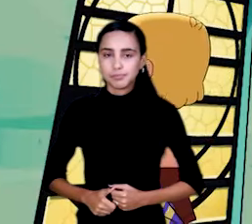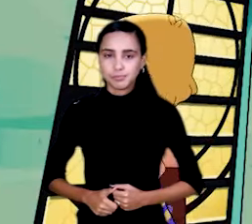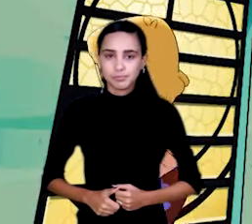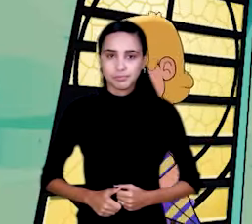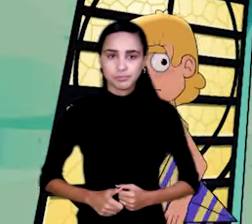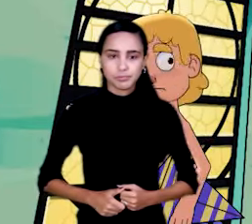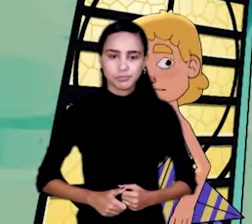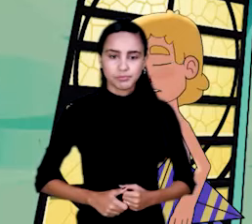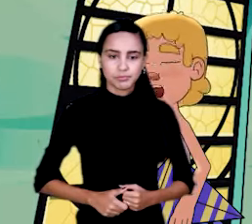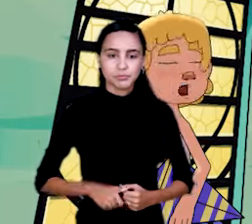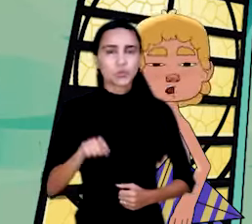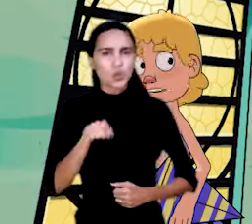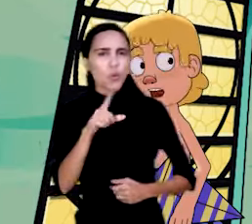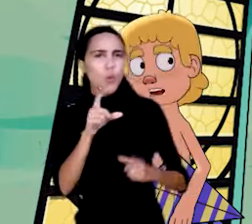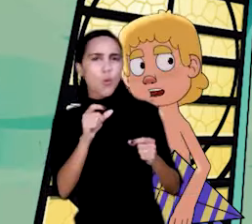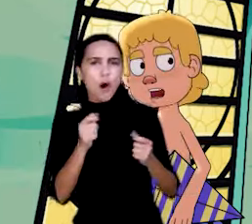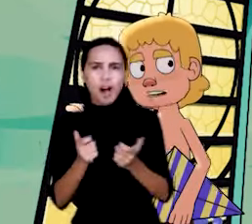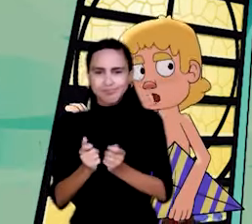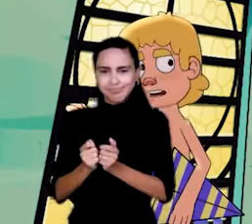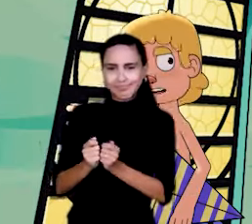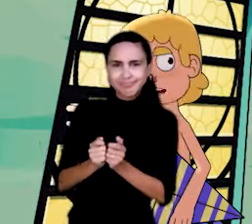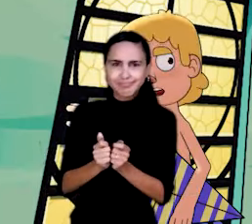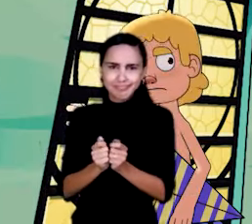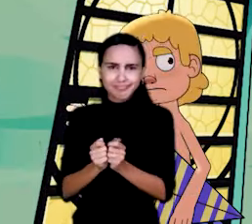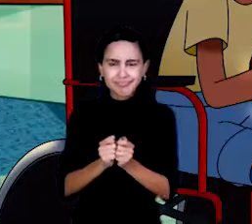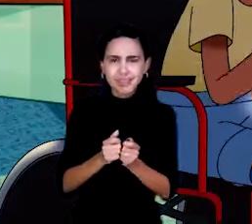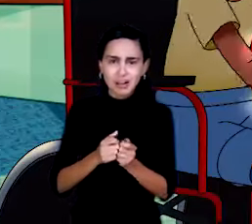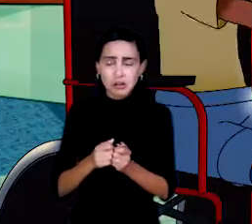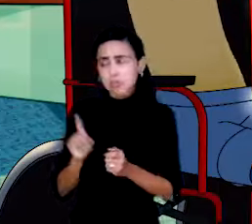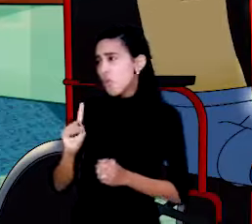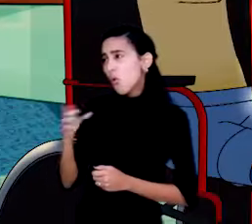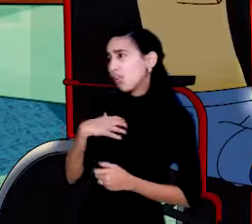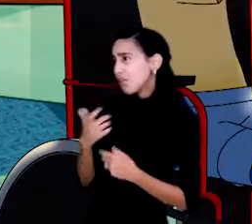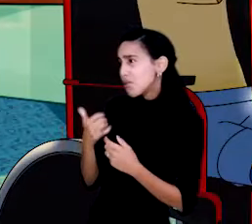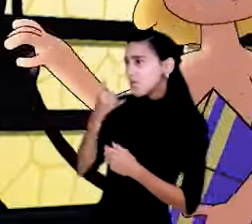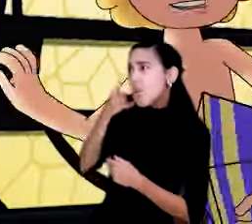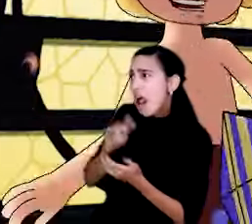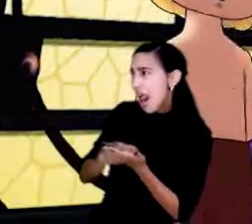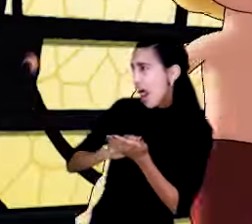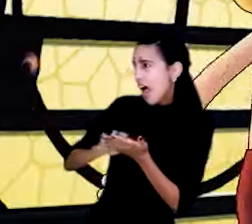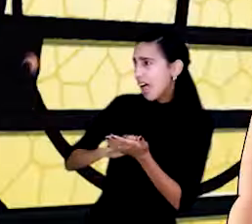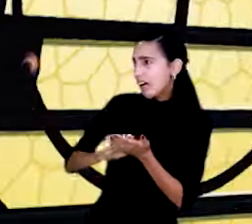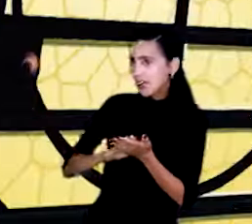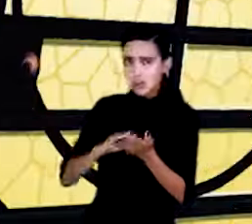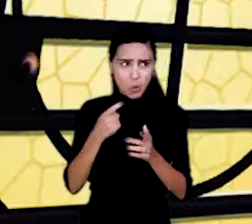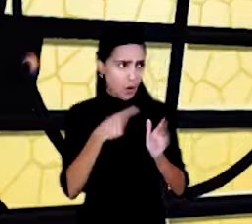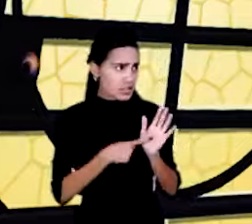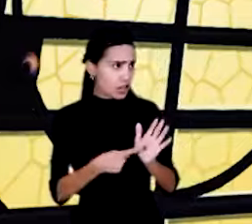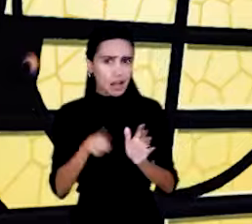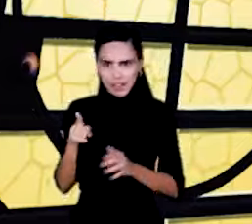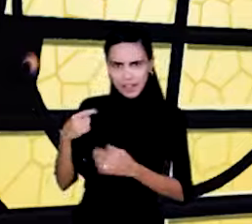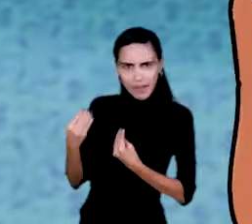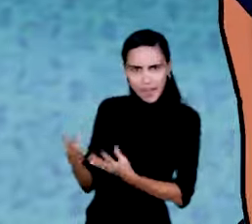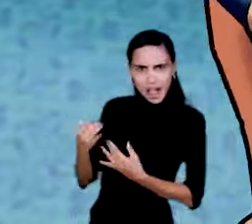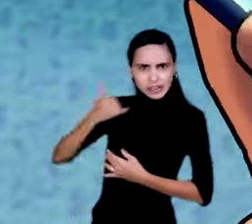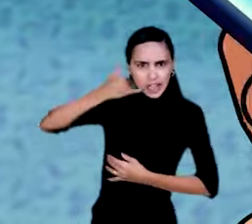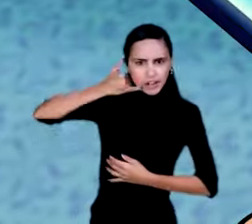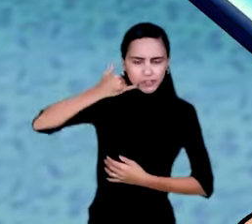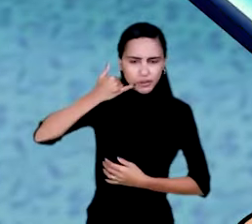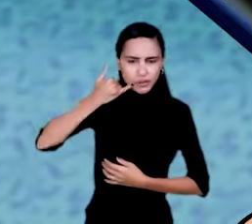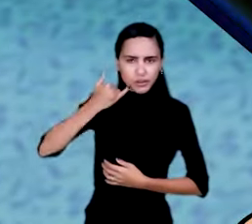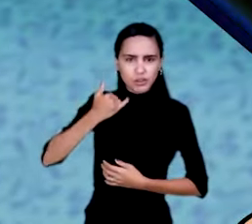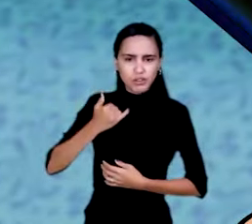¿Tú has jugado Minecraft? No, no, yo no tengo celular ni nada de eso. Ven, yo te lo enseño. ¿Y a ti te dejan tener un teléfono?